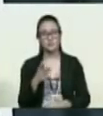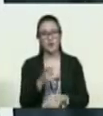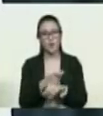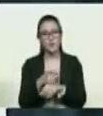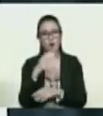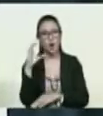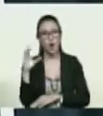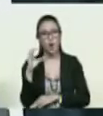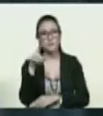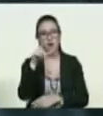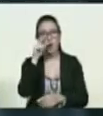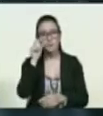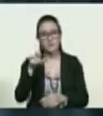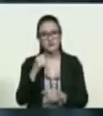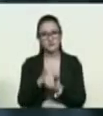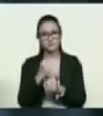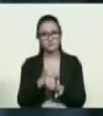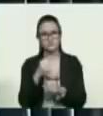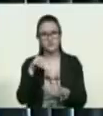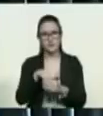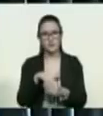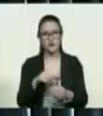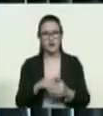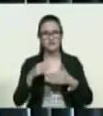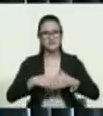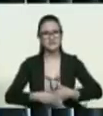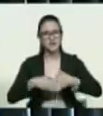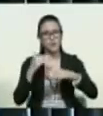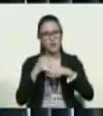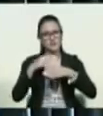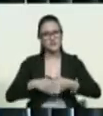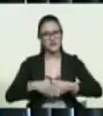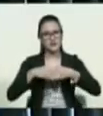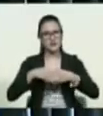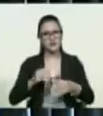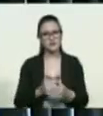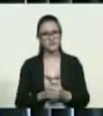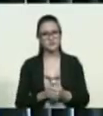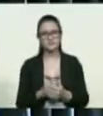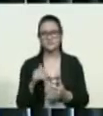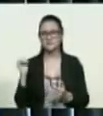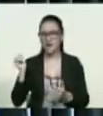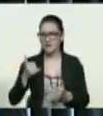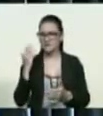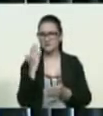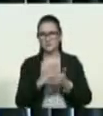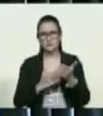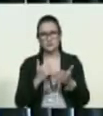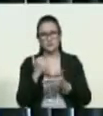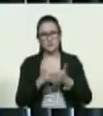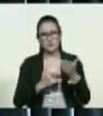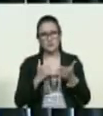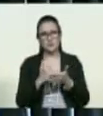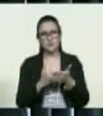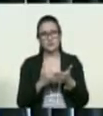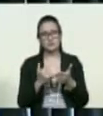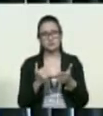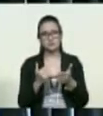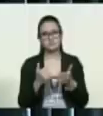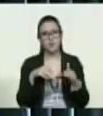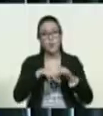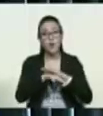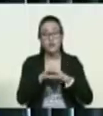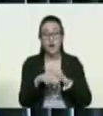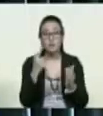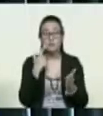Santos. Ha habido, tenemos registro además, de infinidad de reuniones entre el